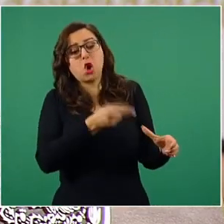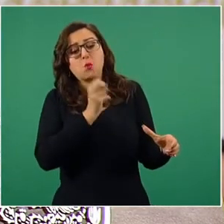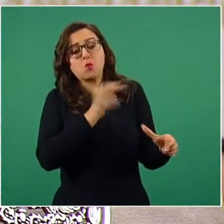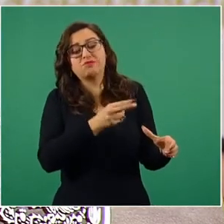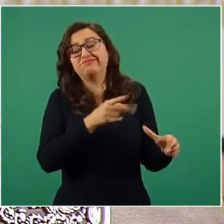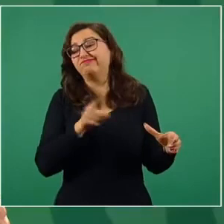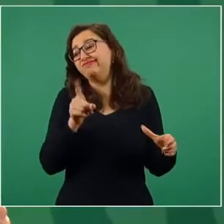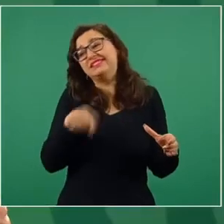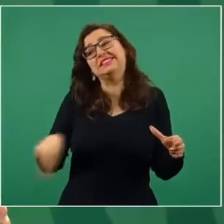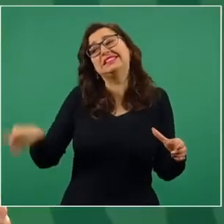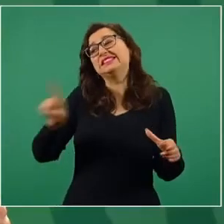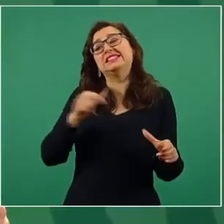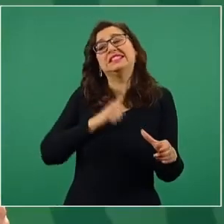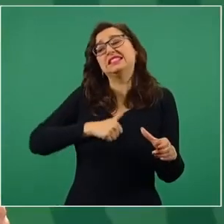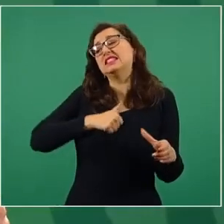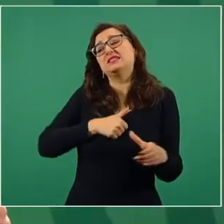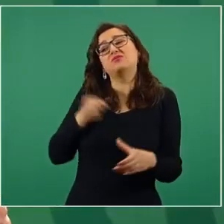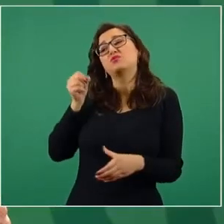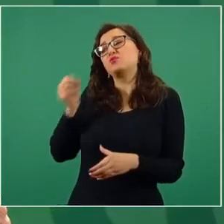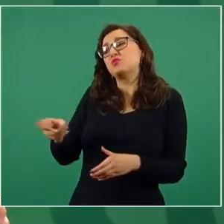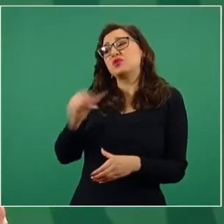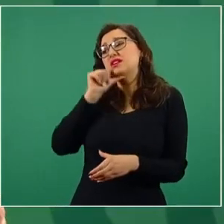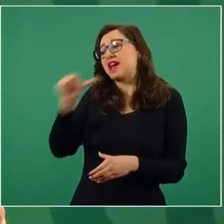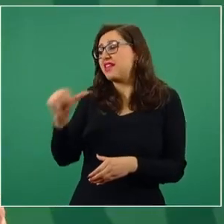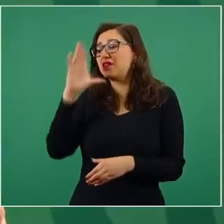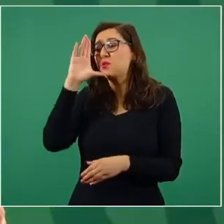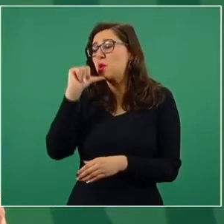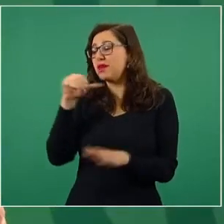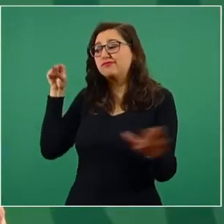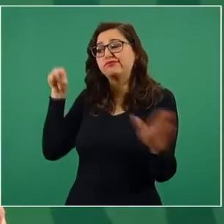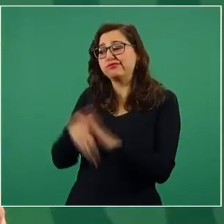Pues eso no es cierto.